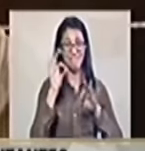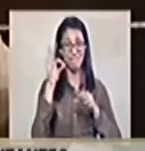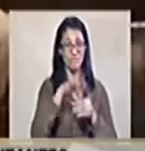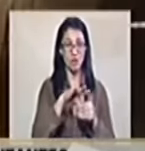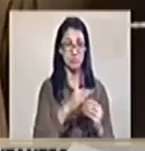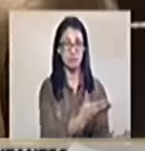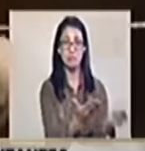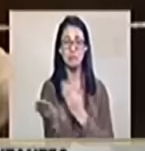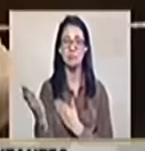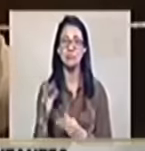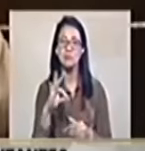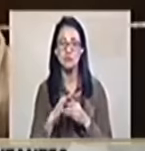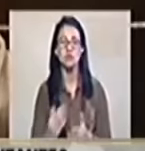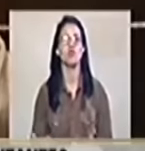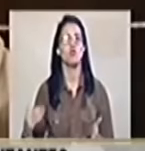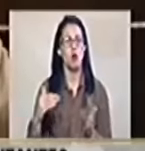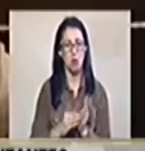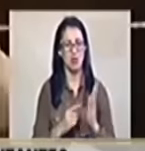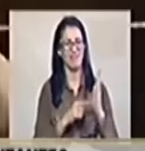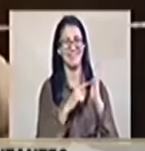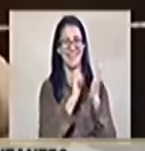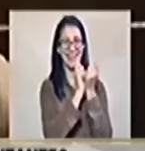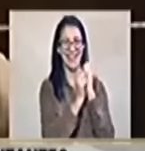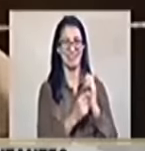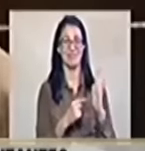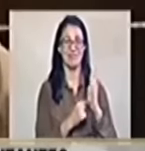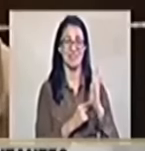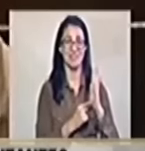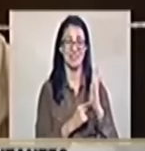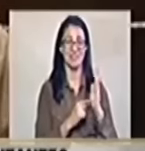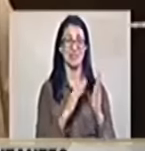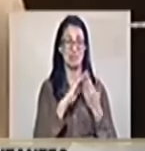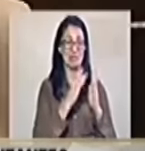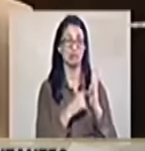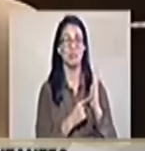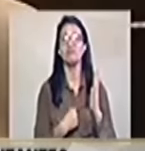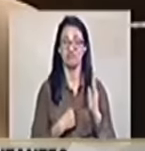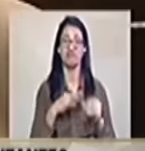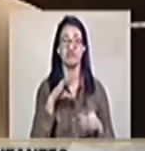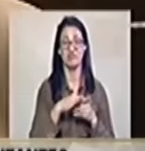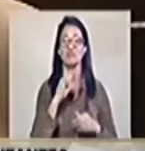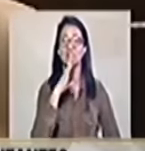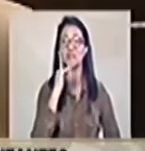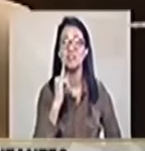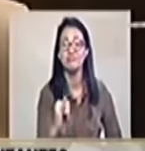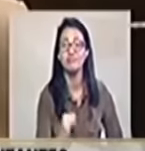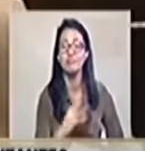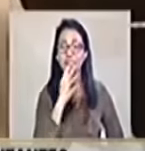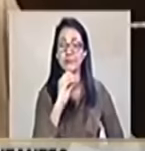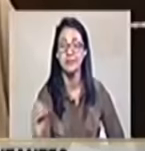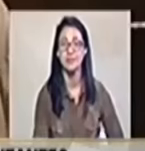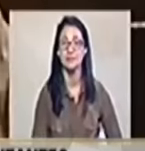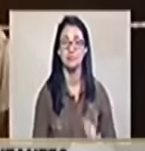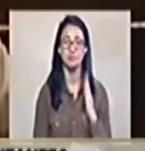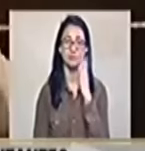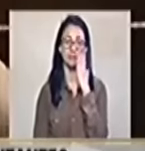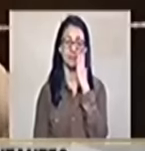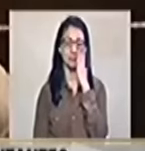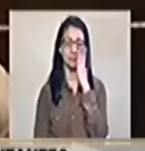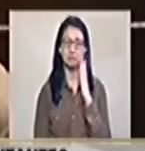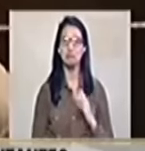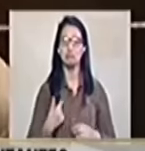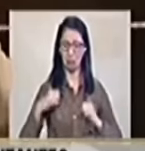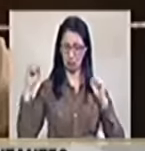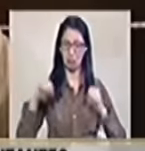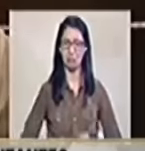diré que votaré la refrendación, porque estoy absolutamente convencido de que puedo hacerlo. A mí no me